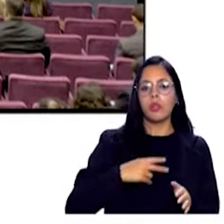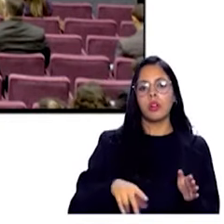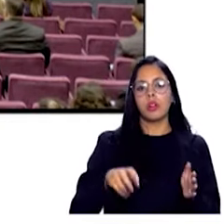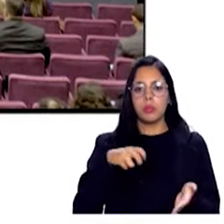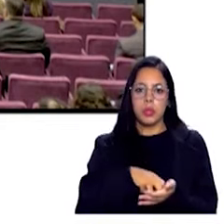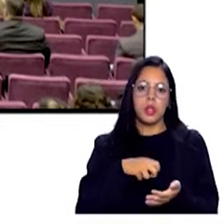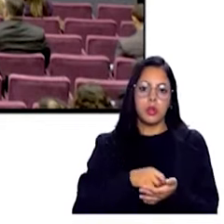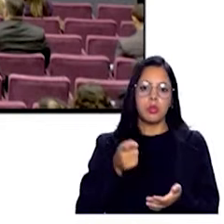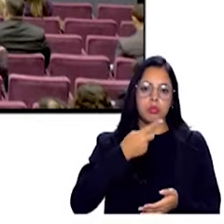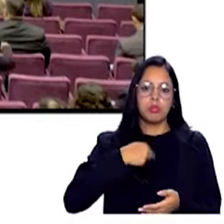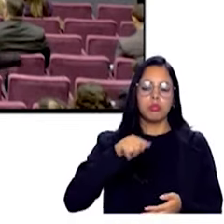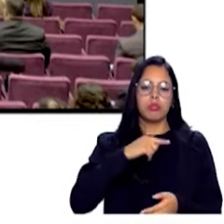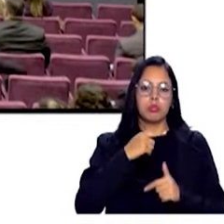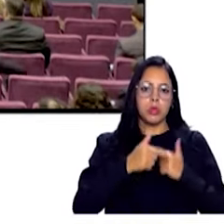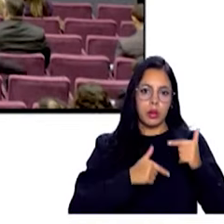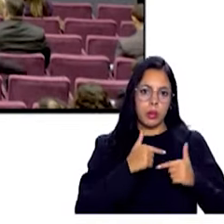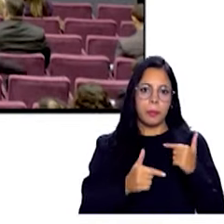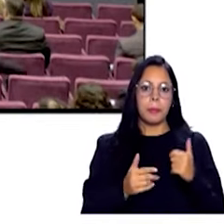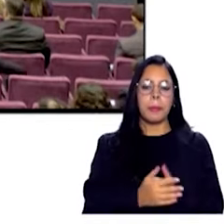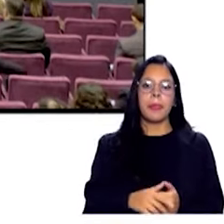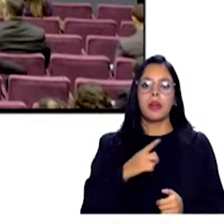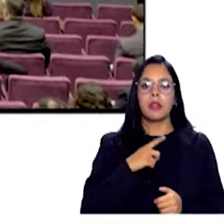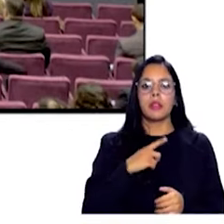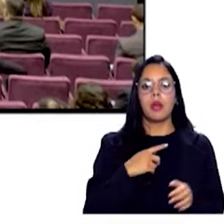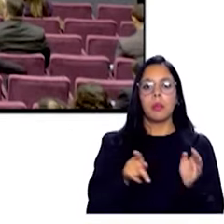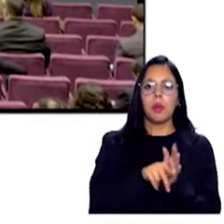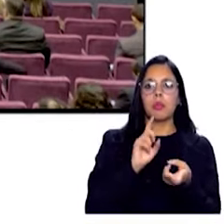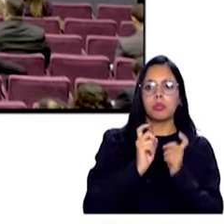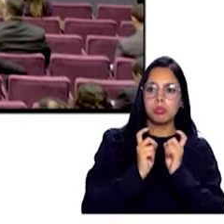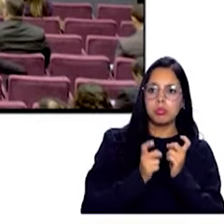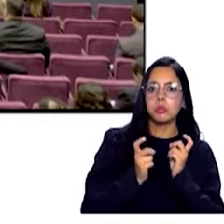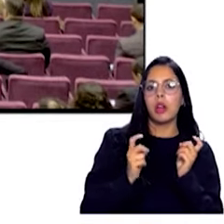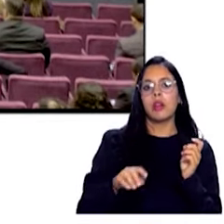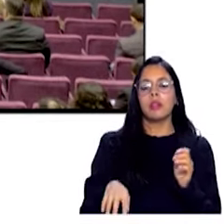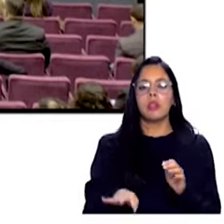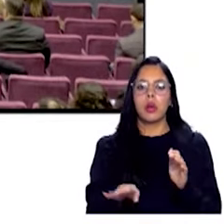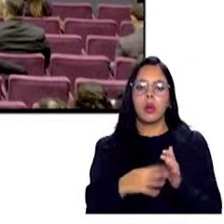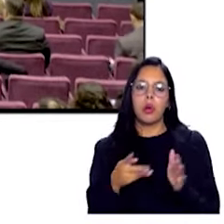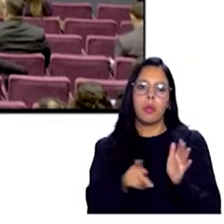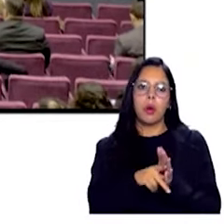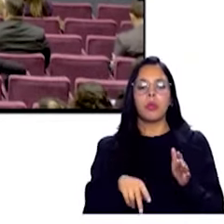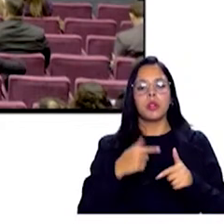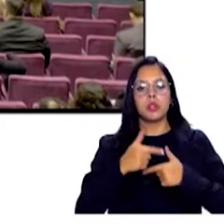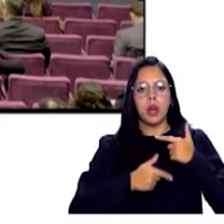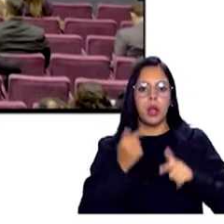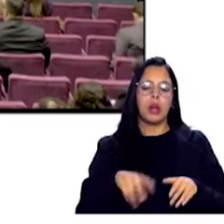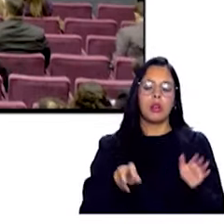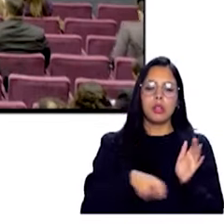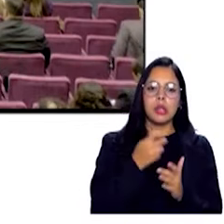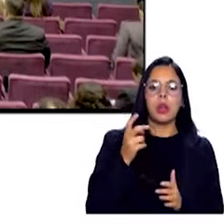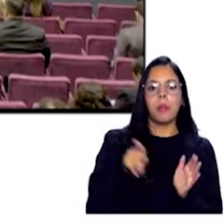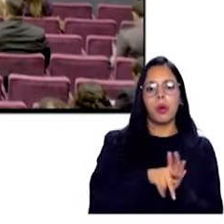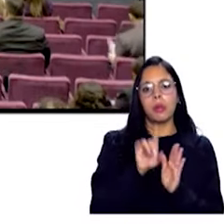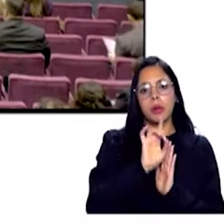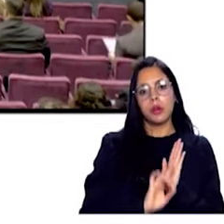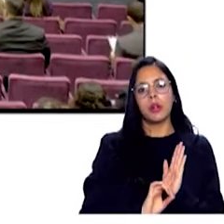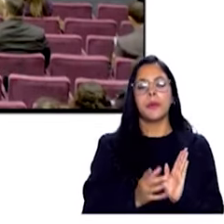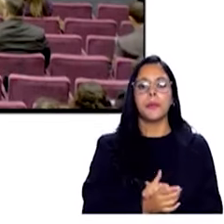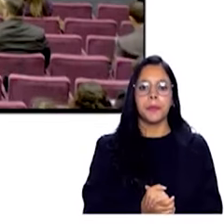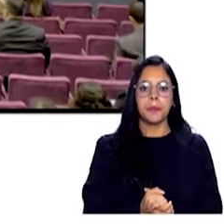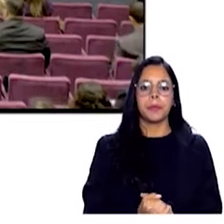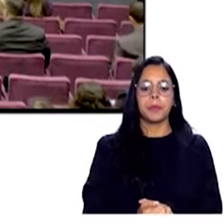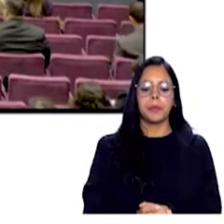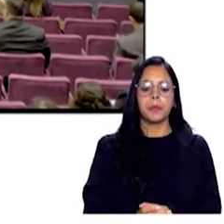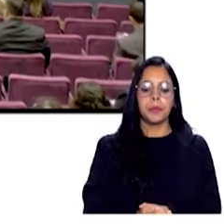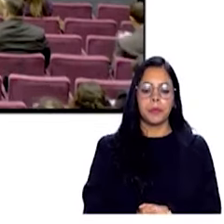tercera administrativa una cuarta laboral y una quinta de derecho militar y tenemos además